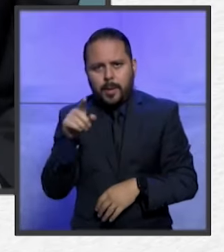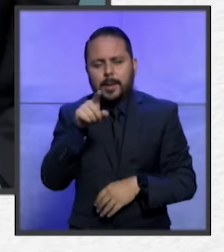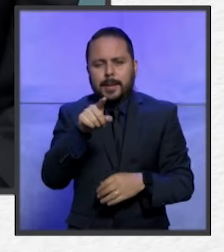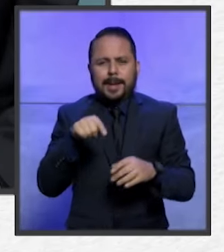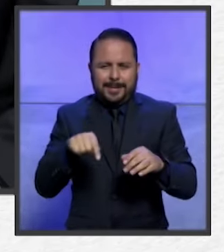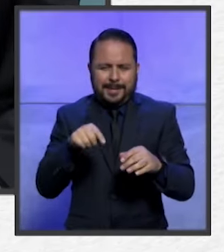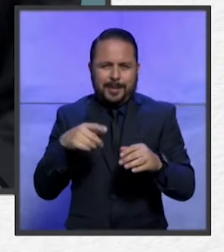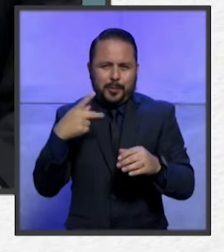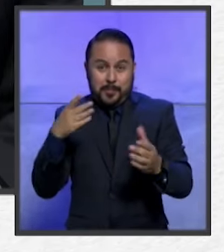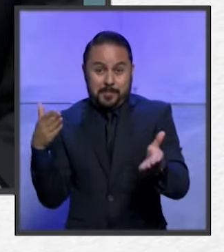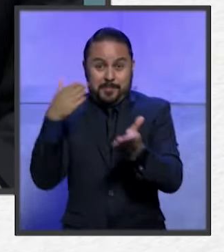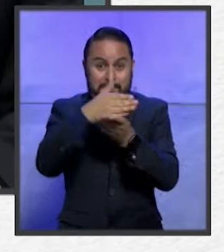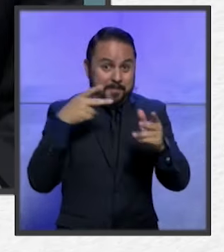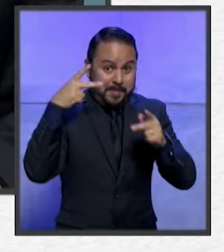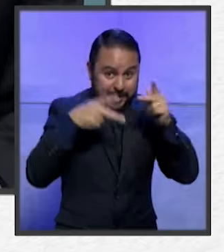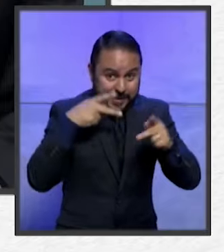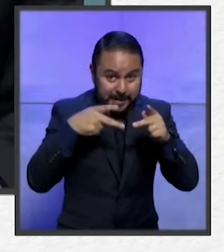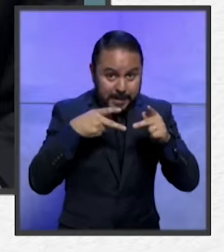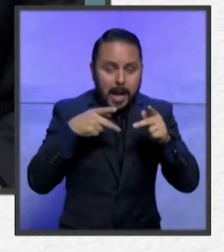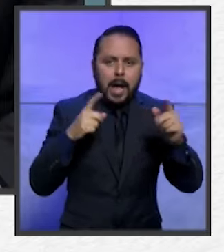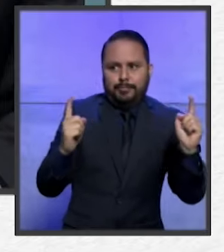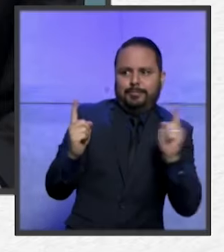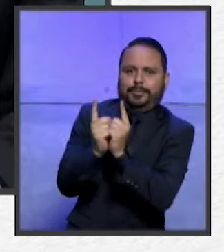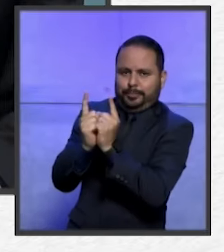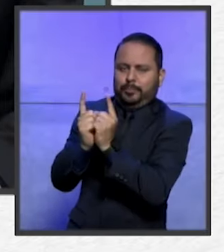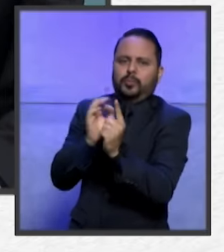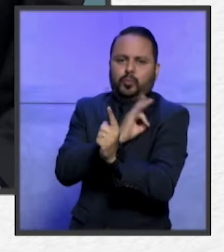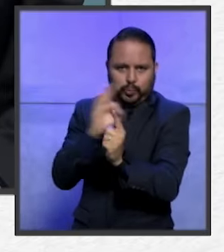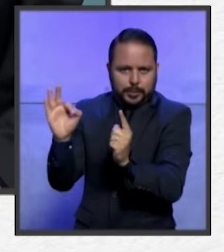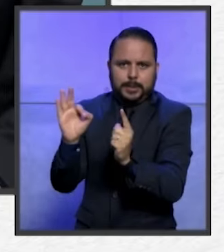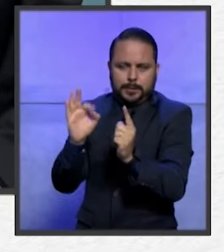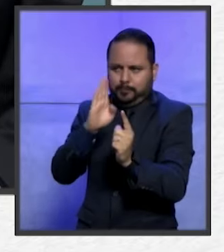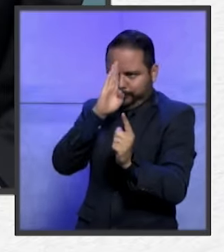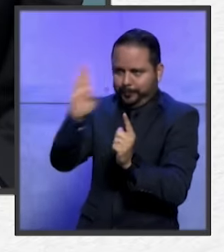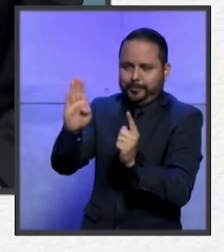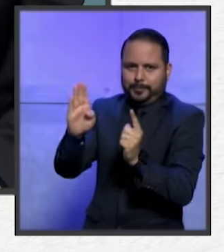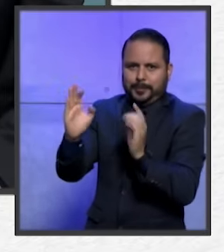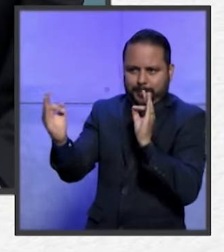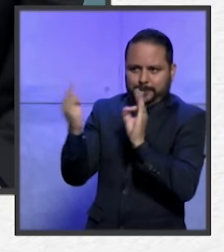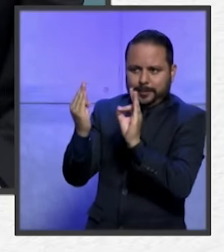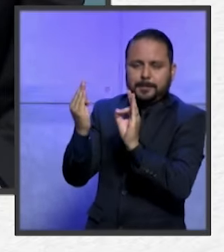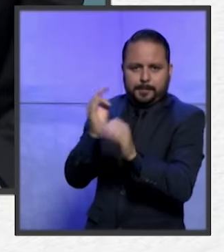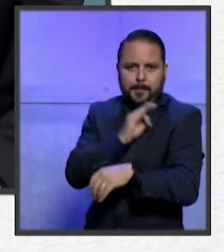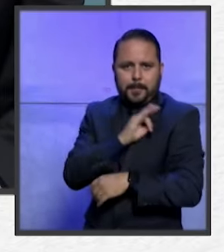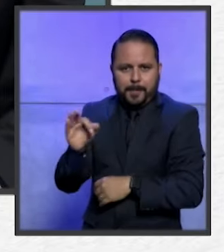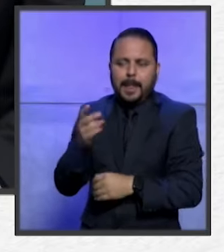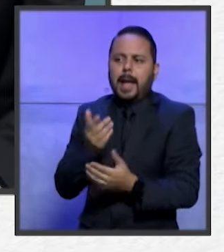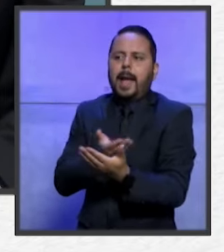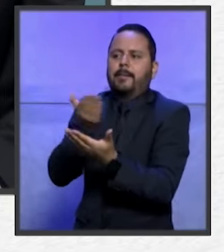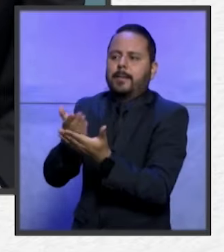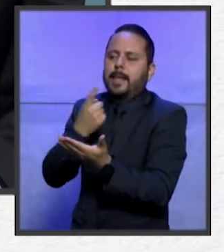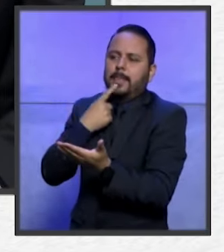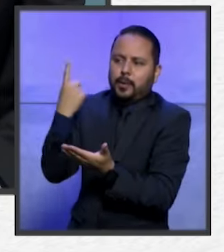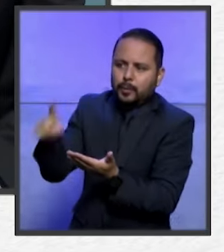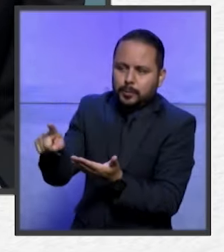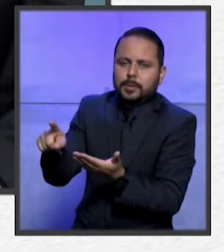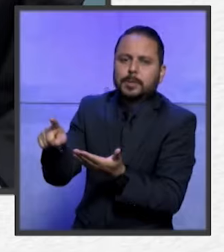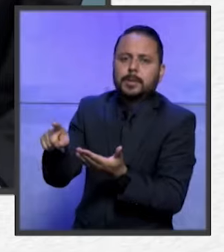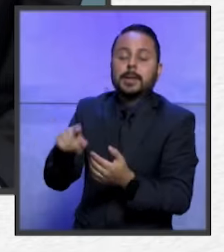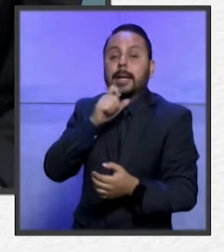a través de la en en las propias visitas fundamentalmente el personal directamente a través Eh puede presentar